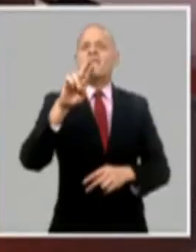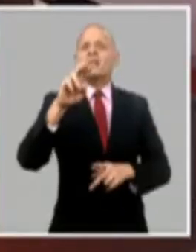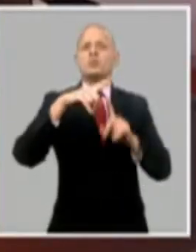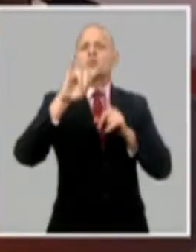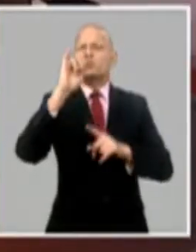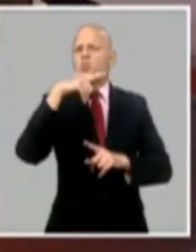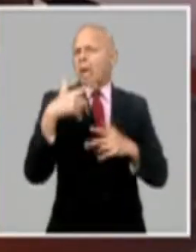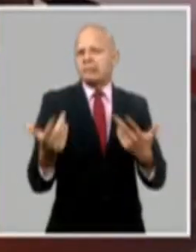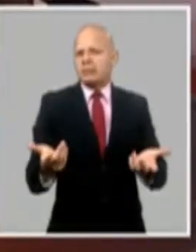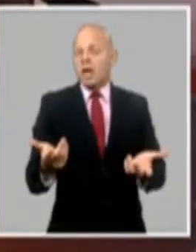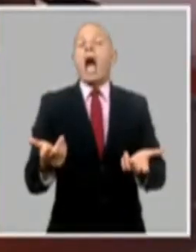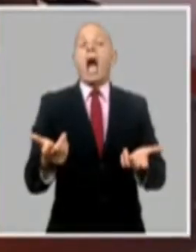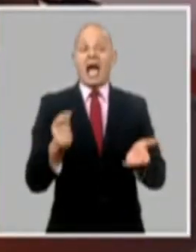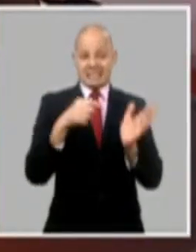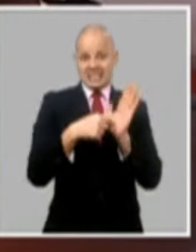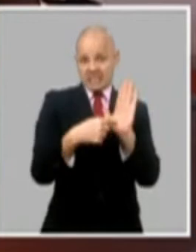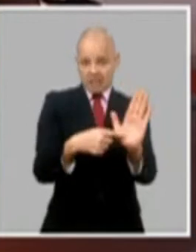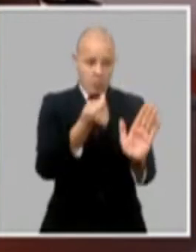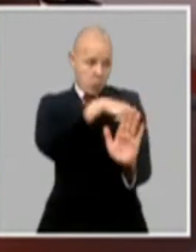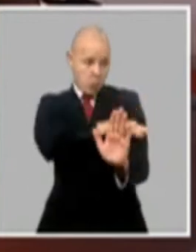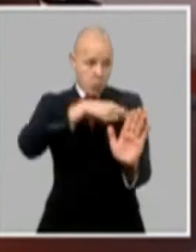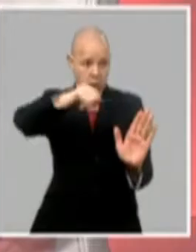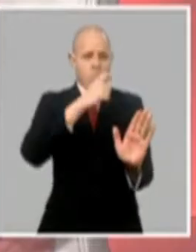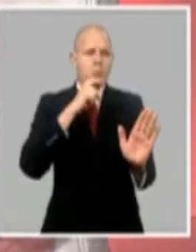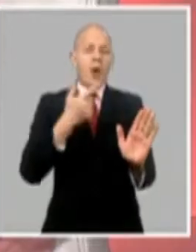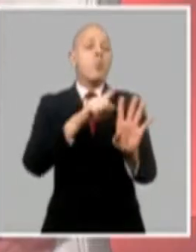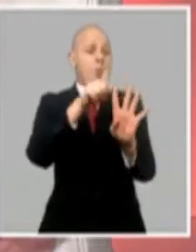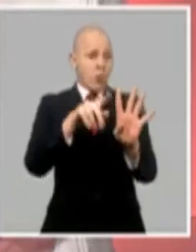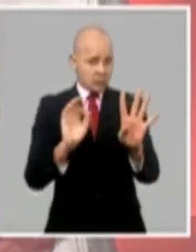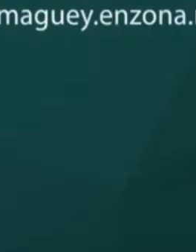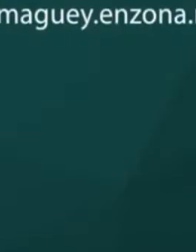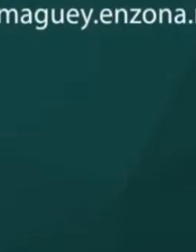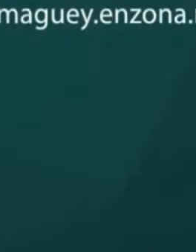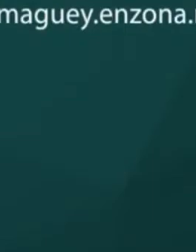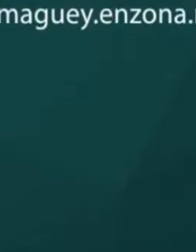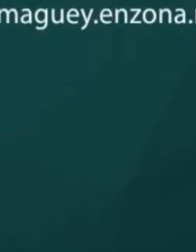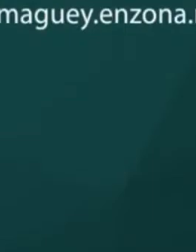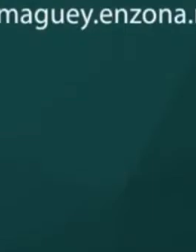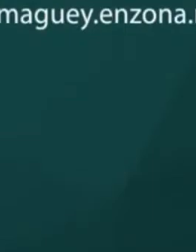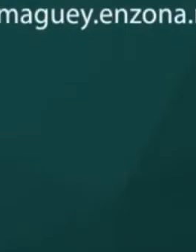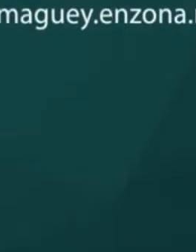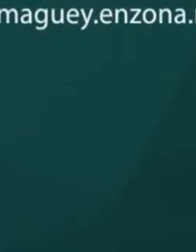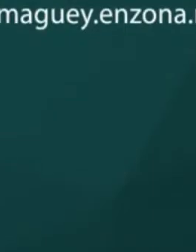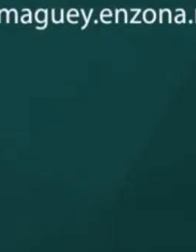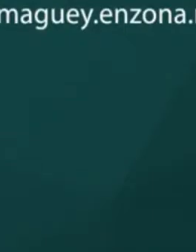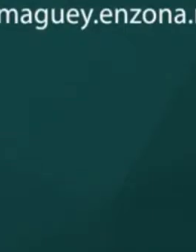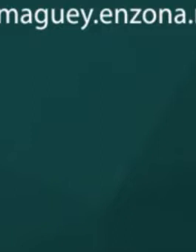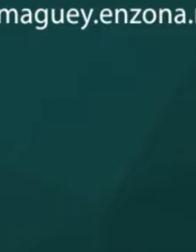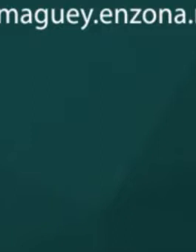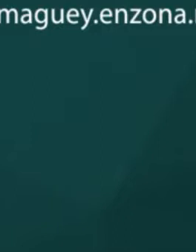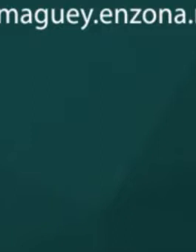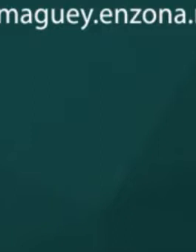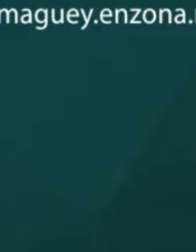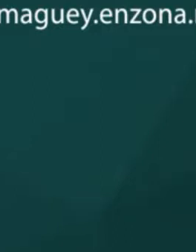Hay cuatro tiendas virtuales de cara a la población. Una en Camagüey, una de Camagüey que tiene